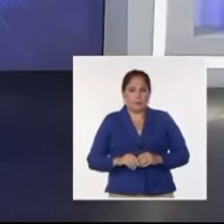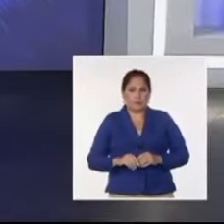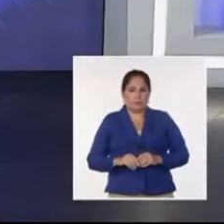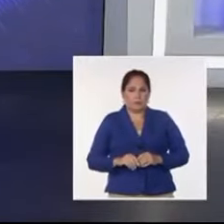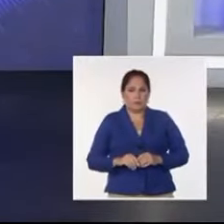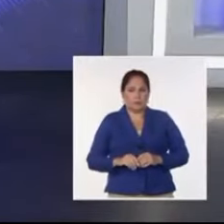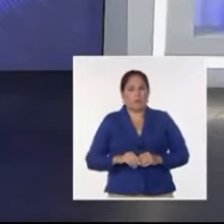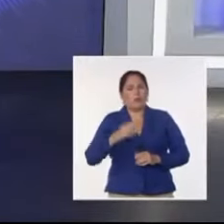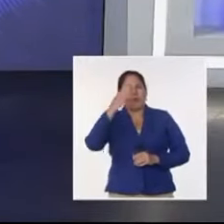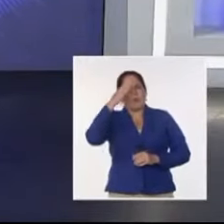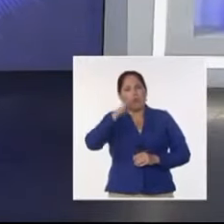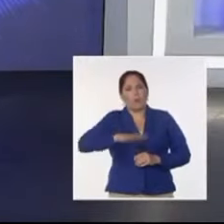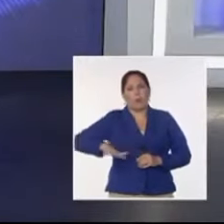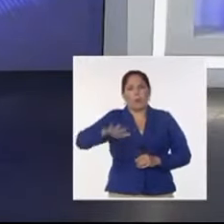un cordial saludo Cómo está Gisel buenas